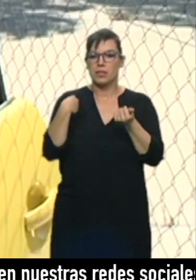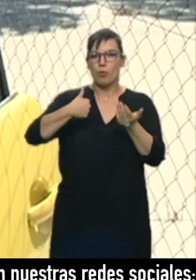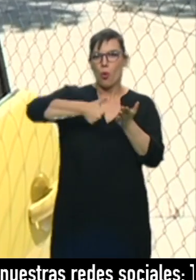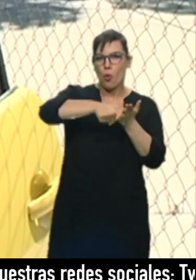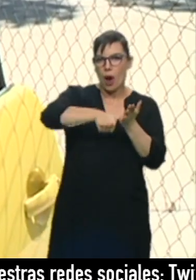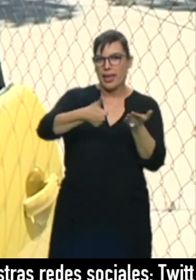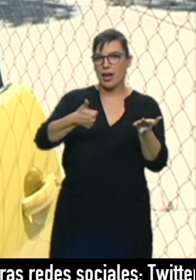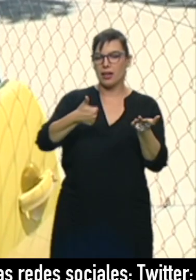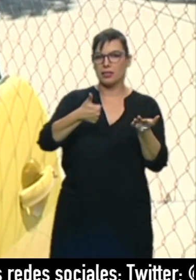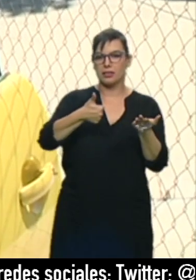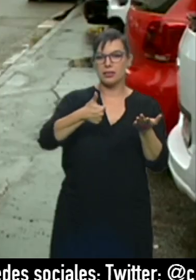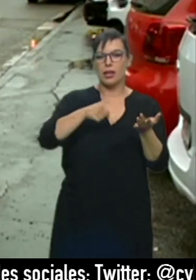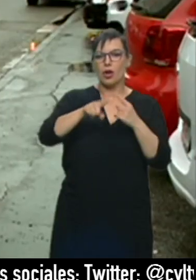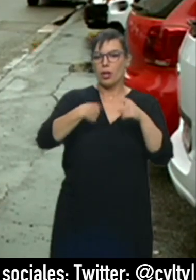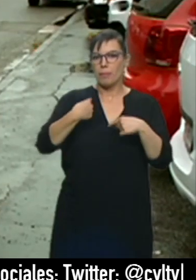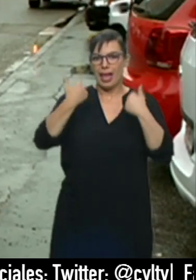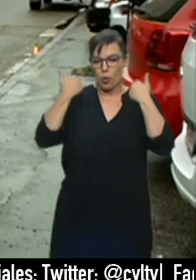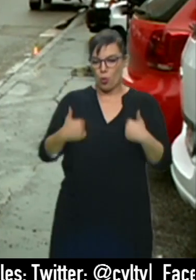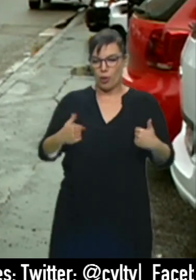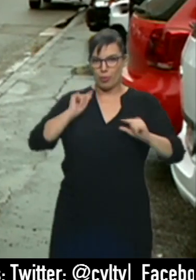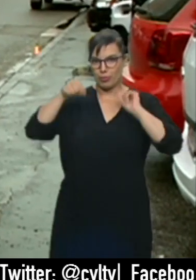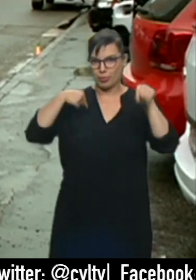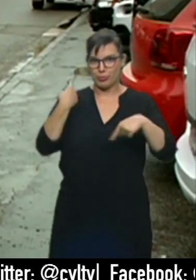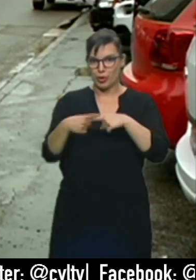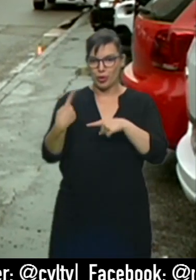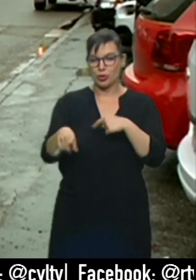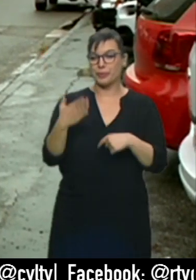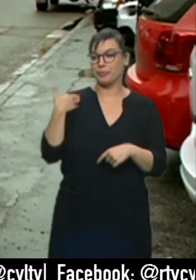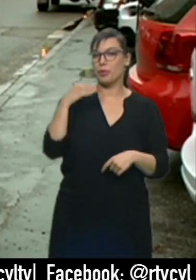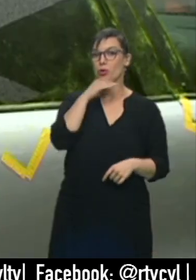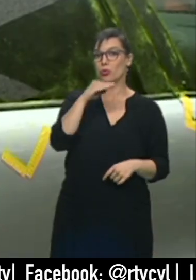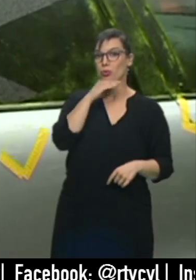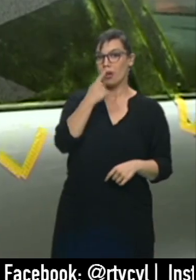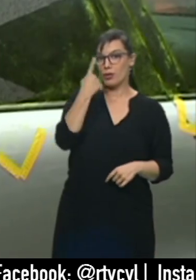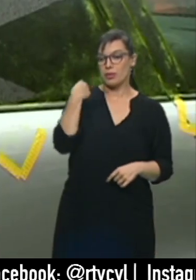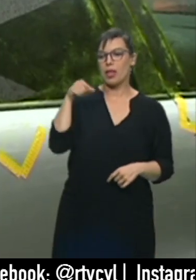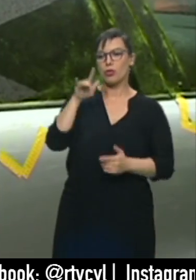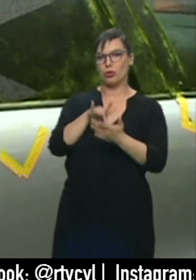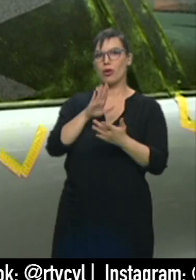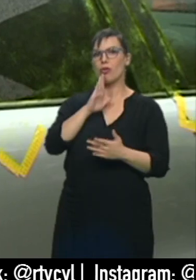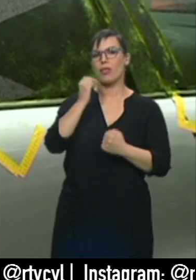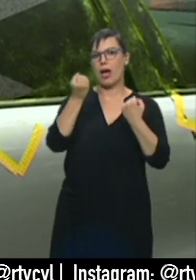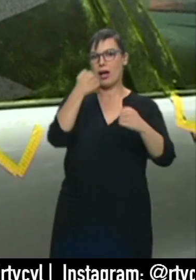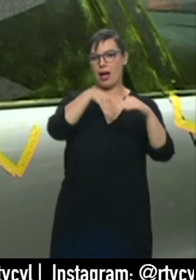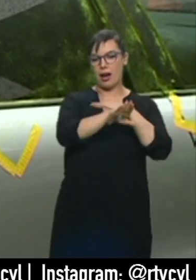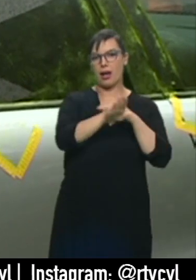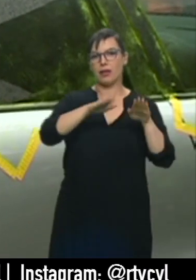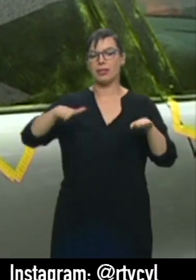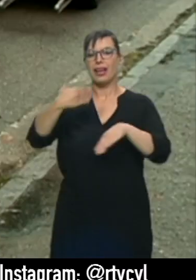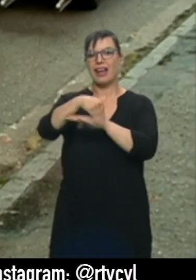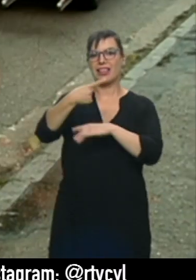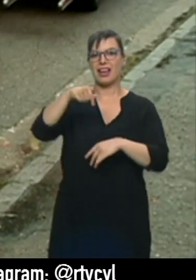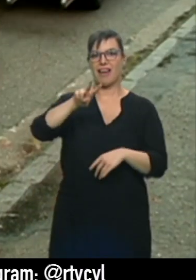temagüellas, como biológicos. Esto hicieron en octubre de 2019 en un garaje comunitario de la calle Gavilla de